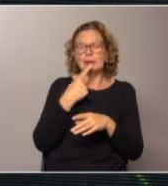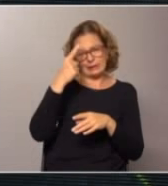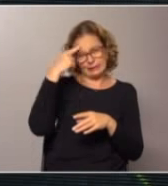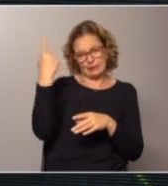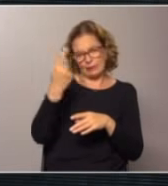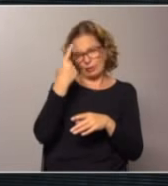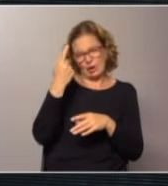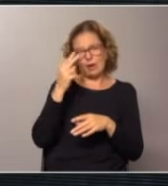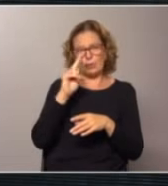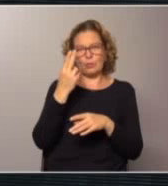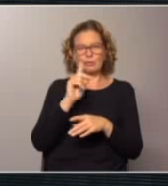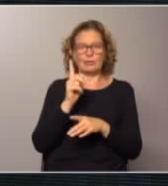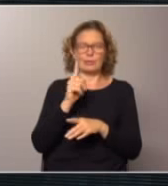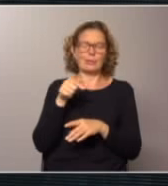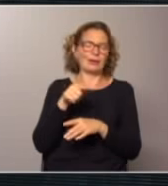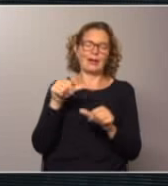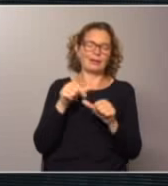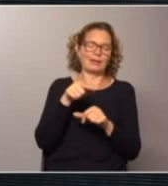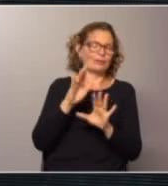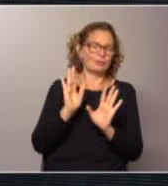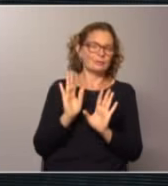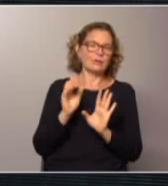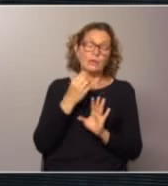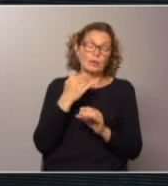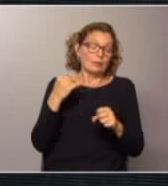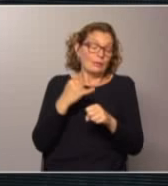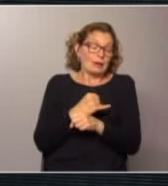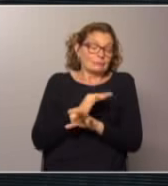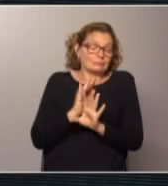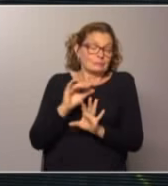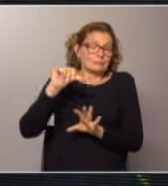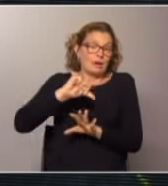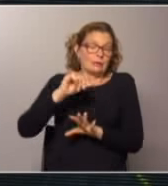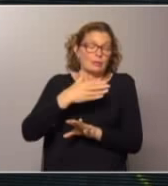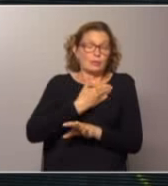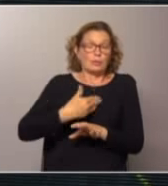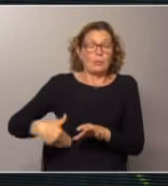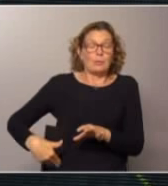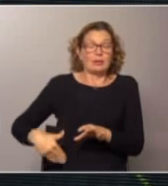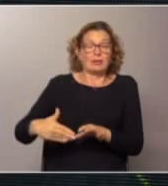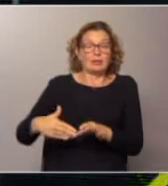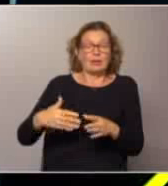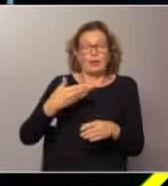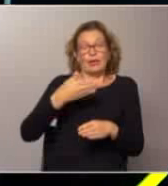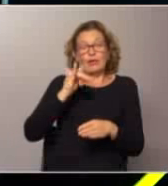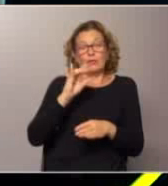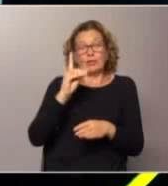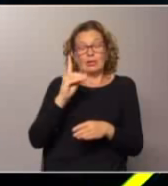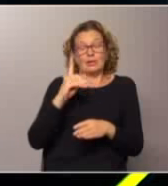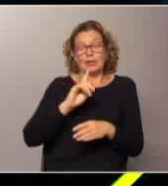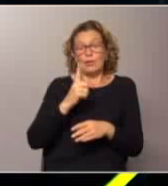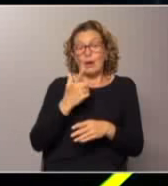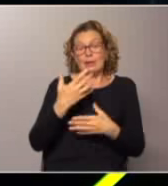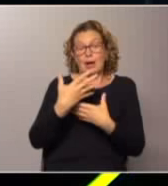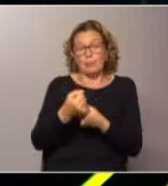este no no era para hacer eso y bueno salió mal porque vamos a tener un presidente del bid sin el apoyo